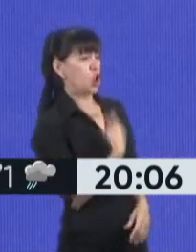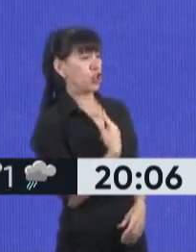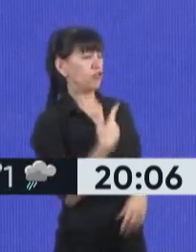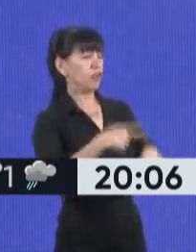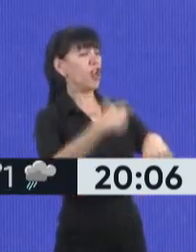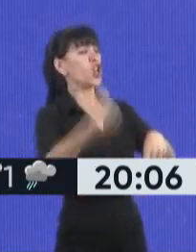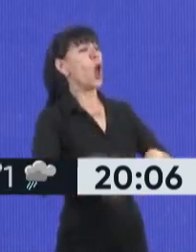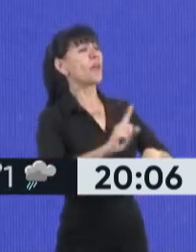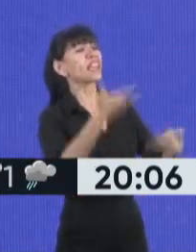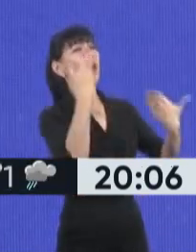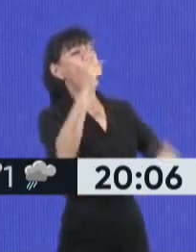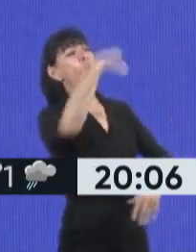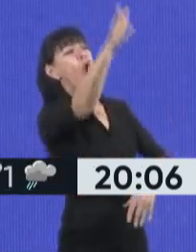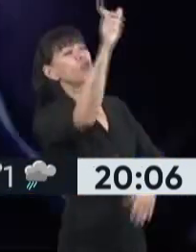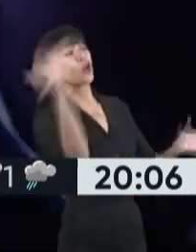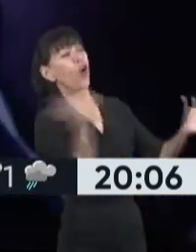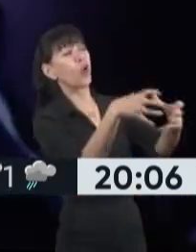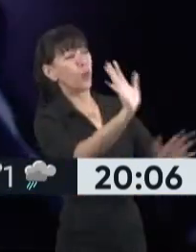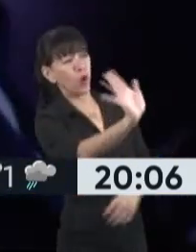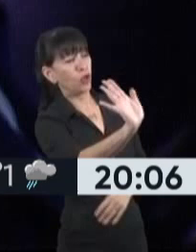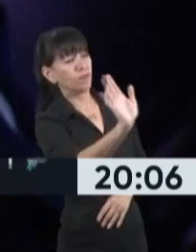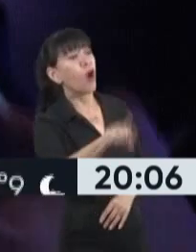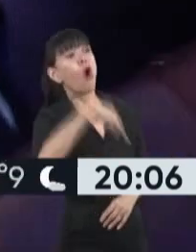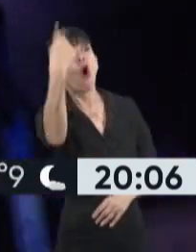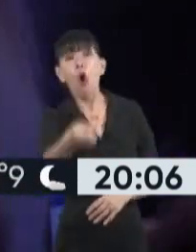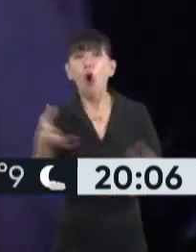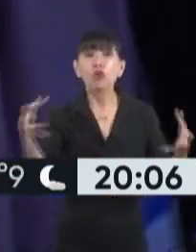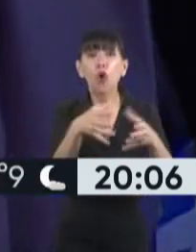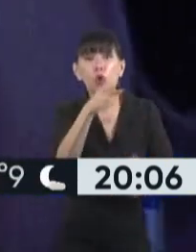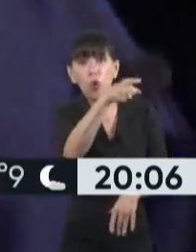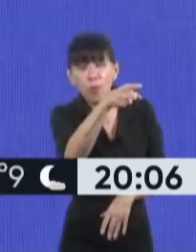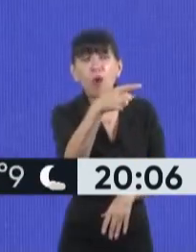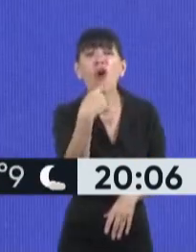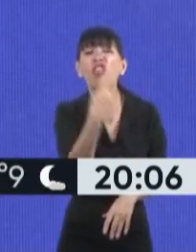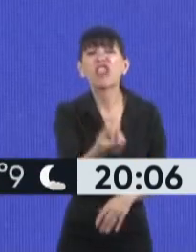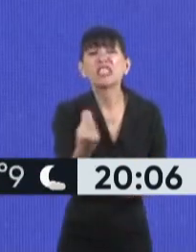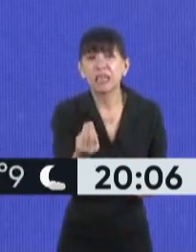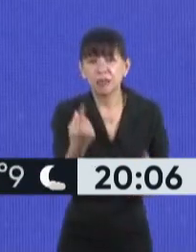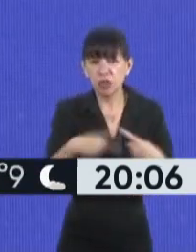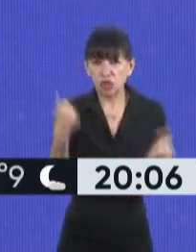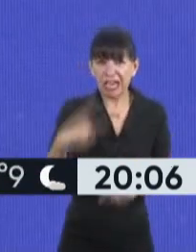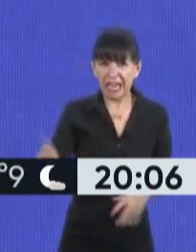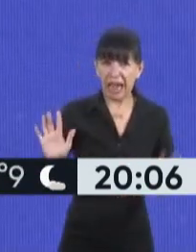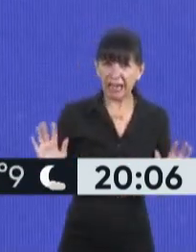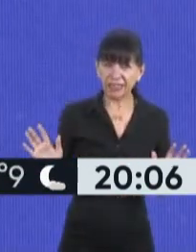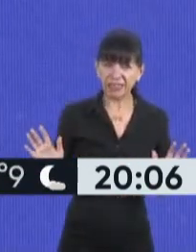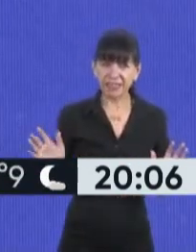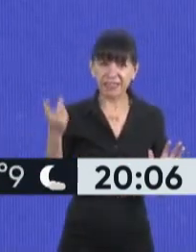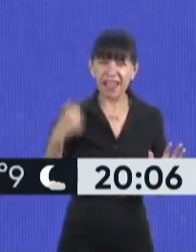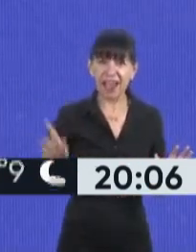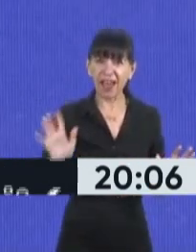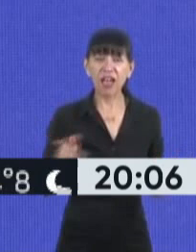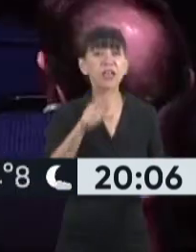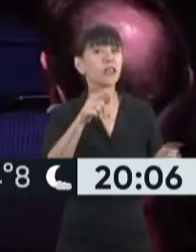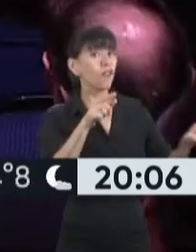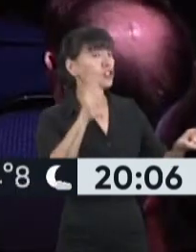tiempo. Porque en otros lados, lo que van a escuchar son cosas raras para escuchar. Gerardo,